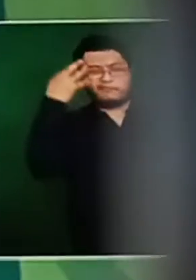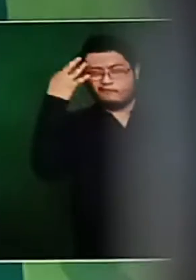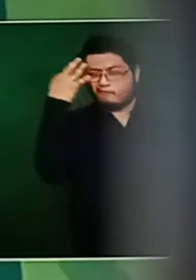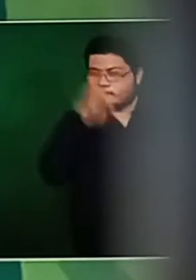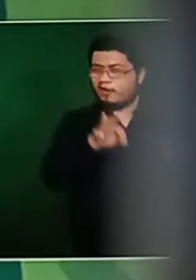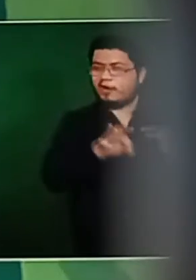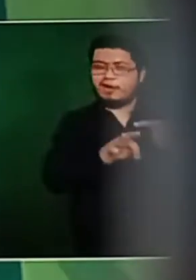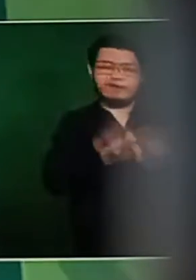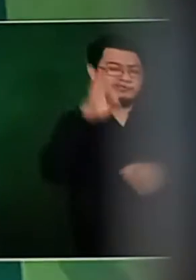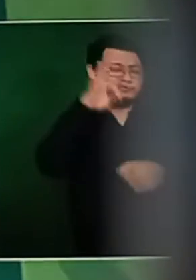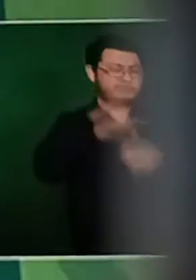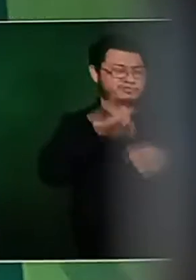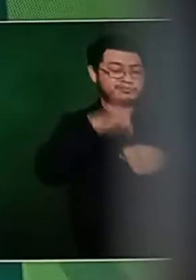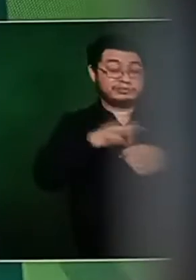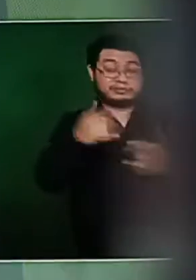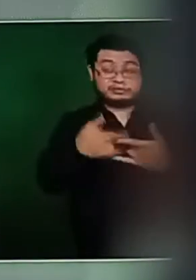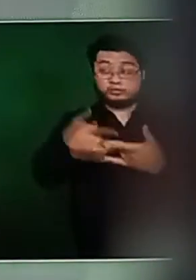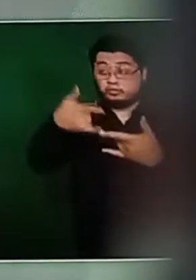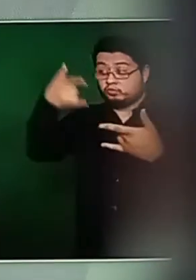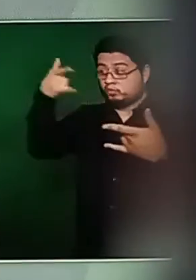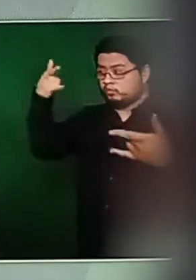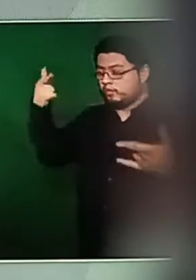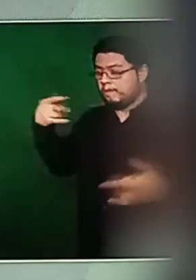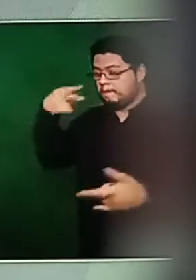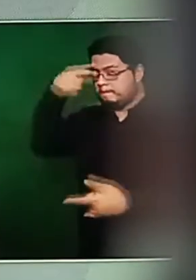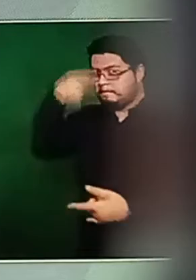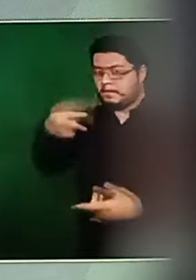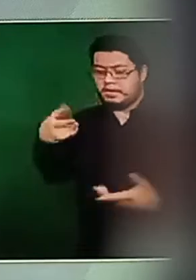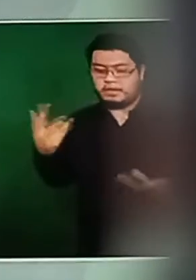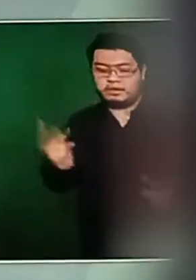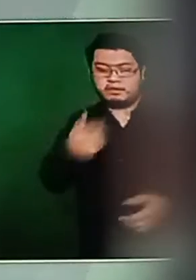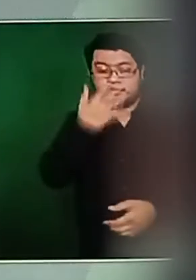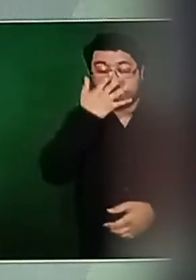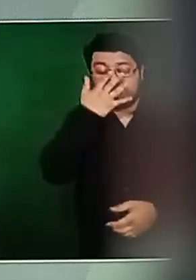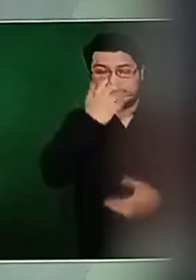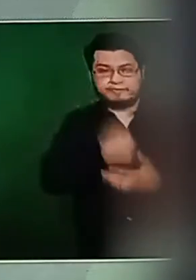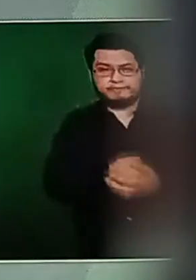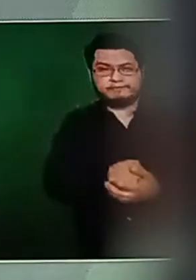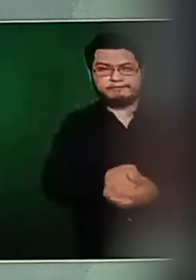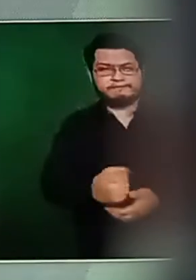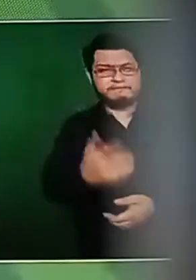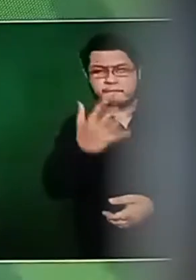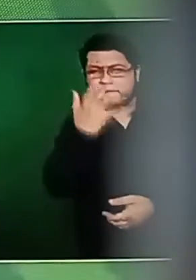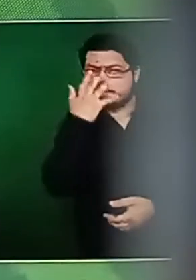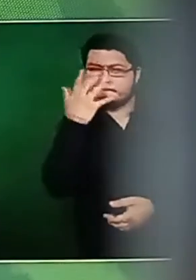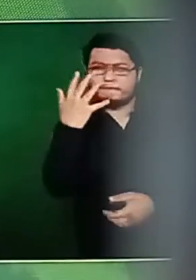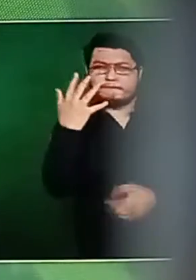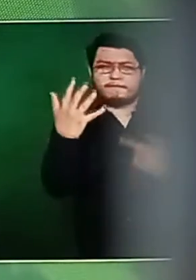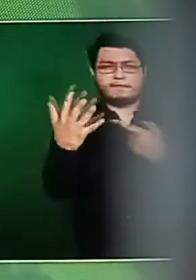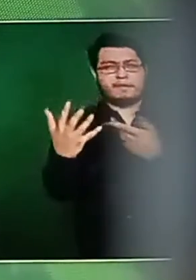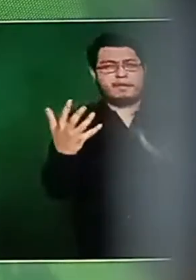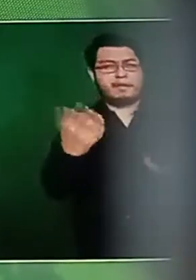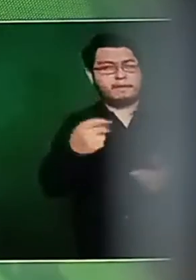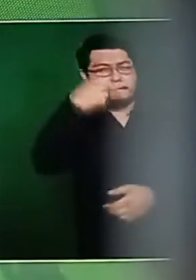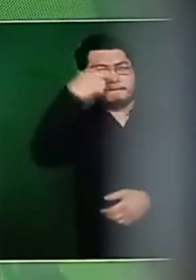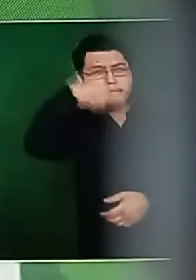históricamente en México. Es una vergüenza que México sea de los países